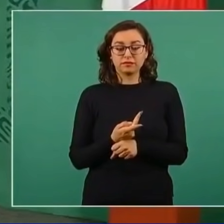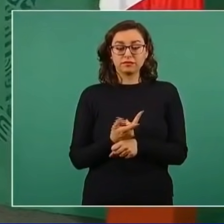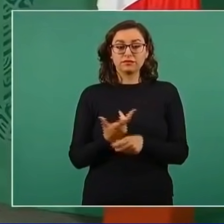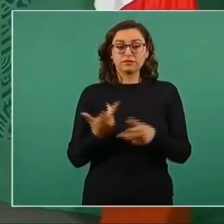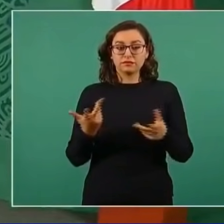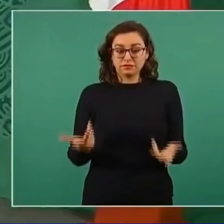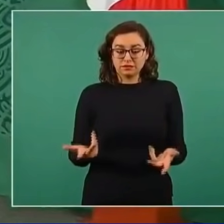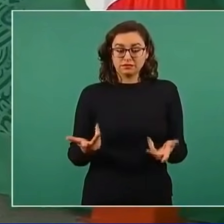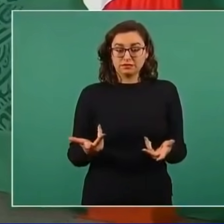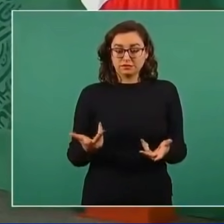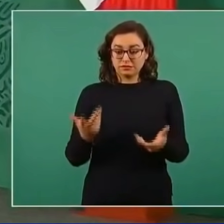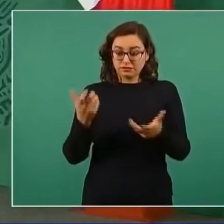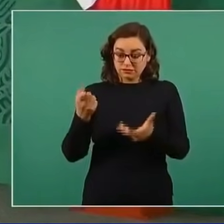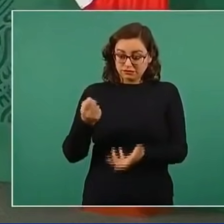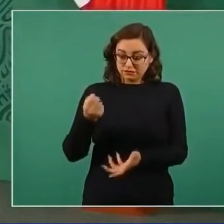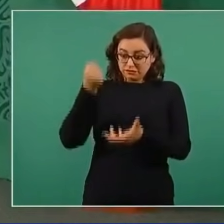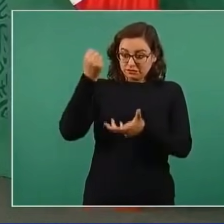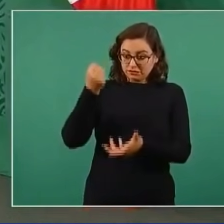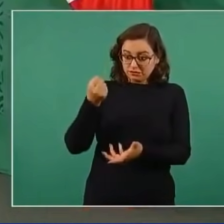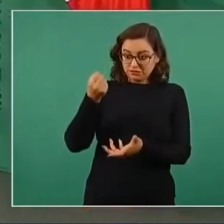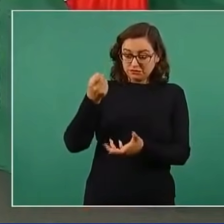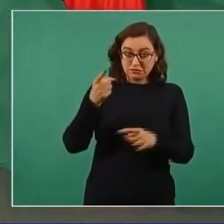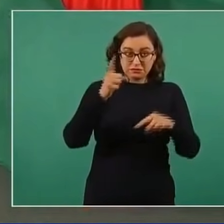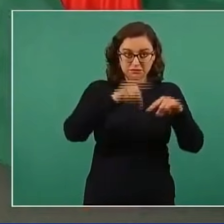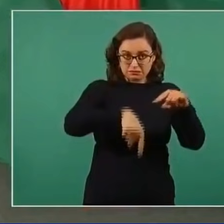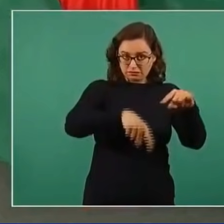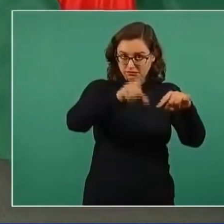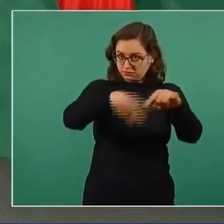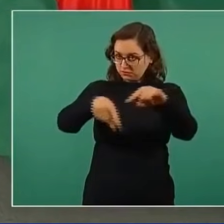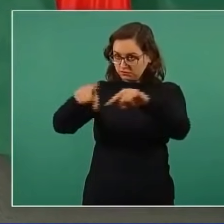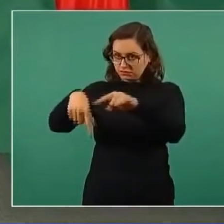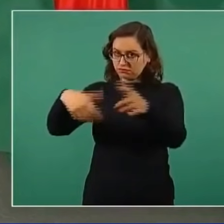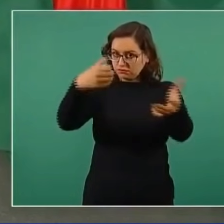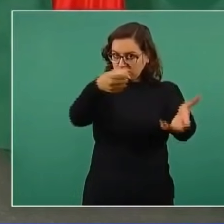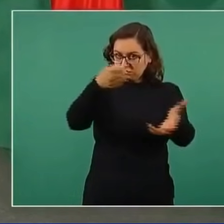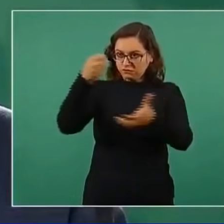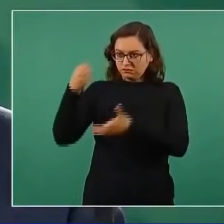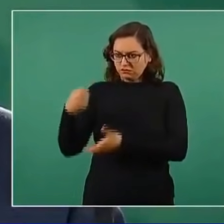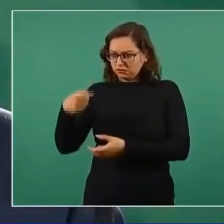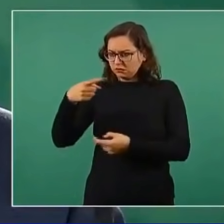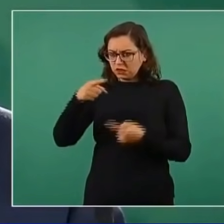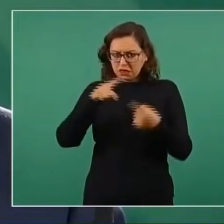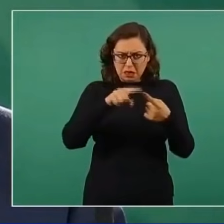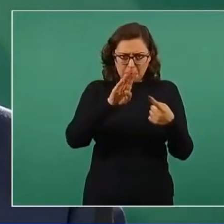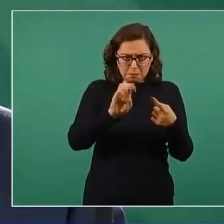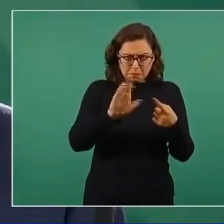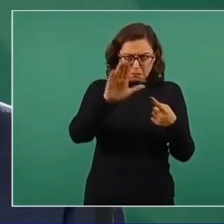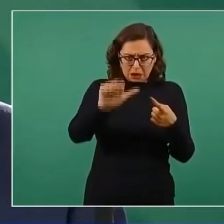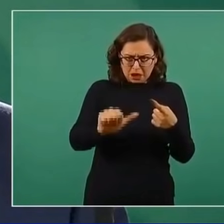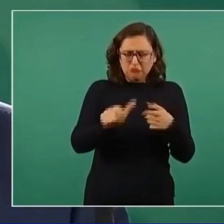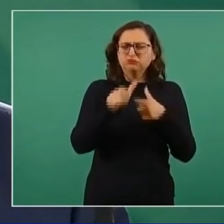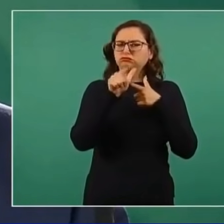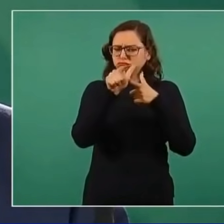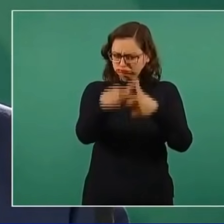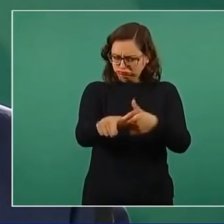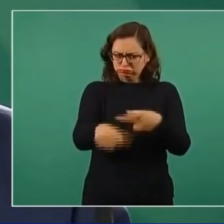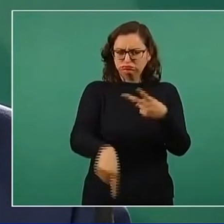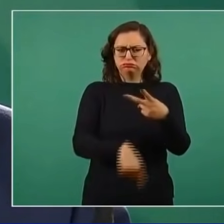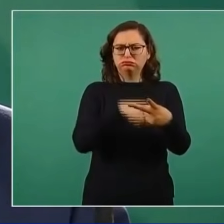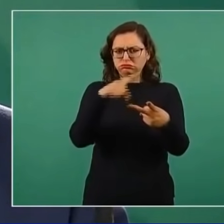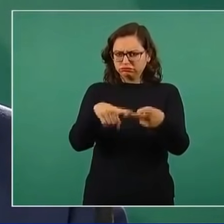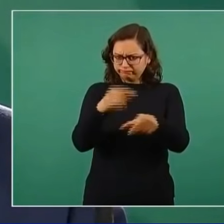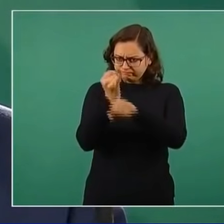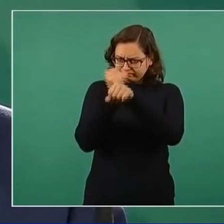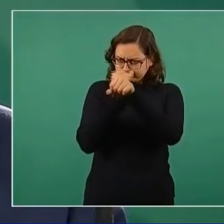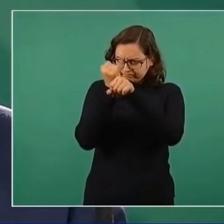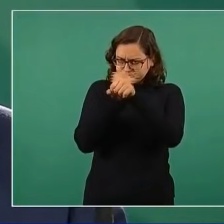desaparecen esos fideicomisos sin afectar a los becarios, a los investigadores,